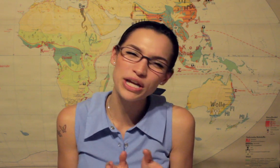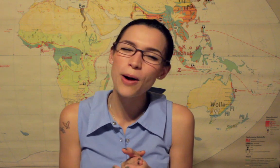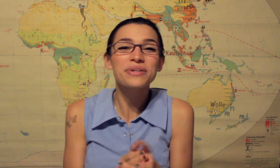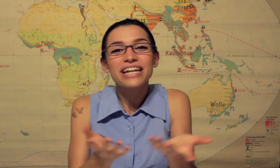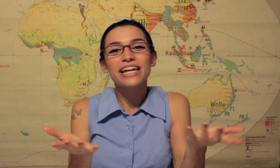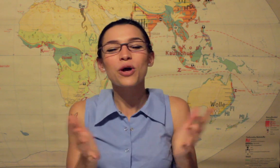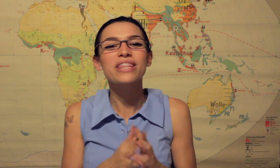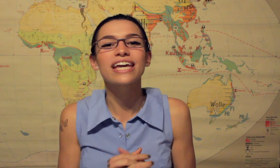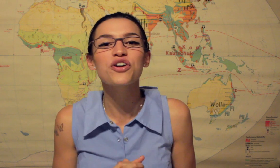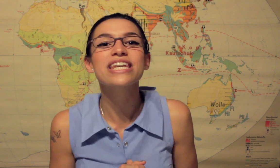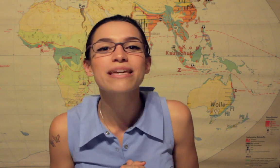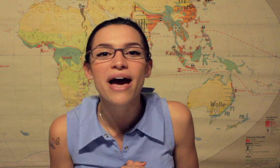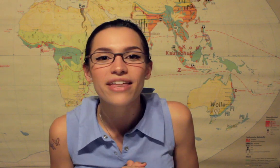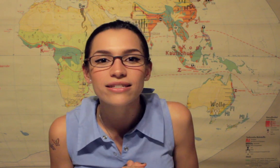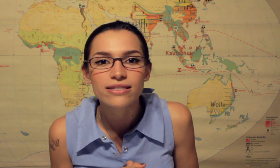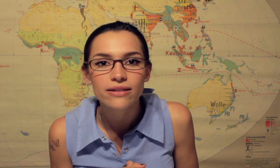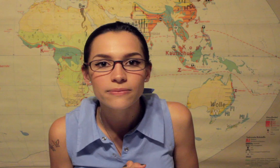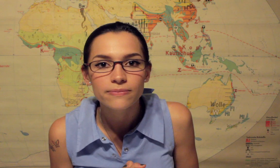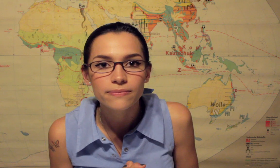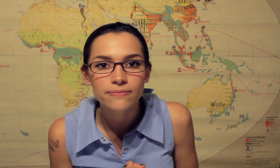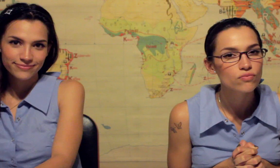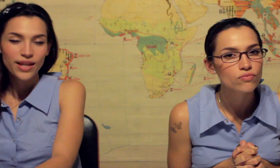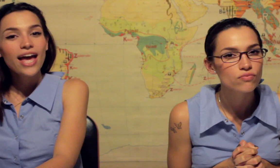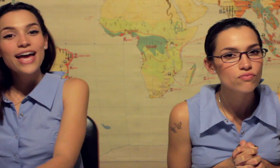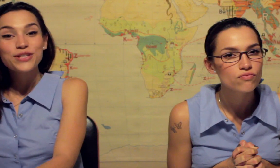menos aburrido, a pesar de que no me dijeron ni madres.